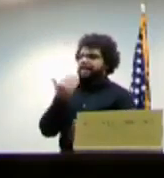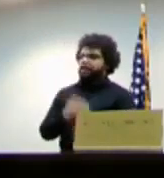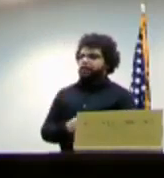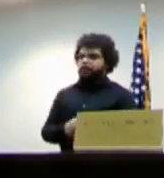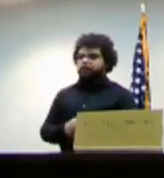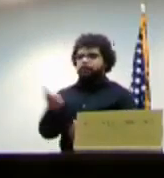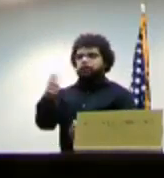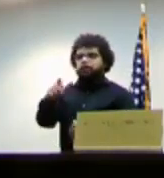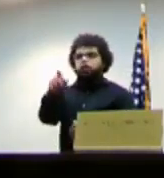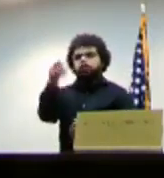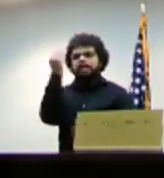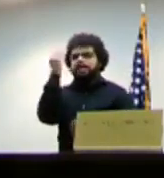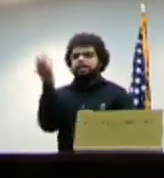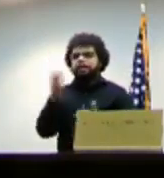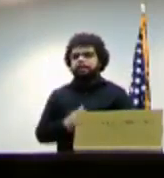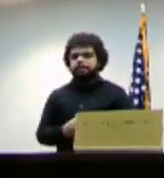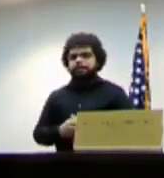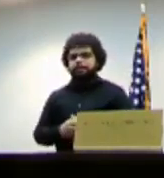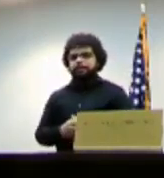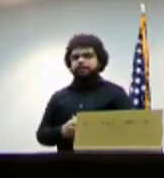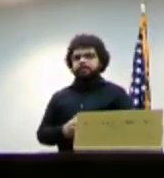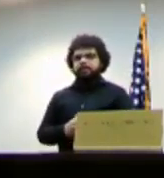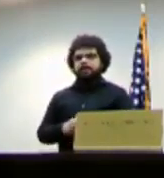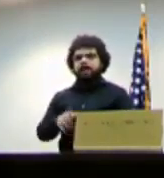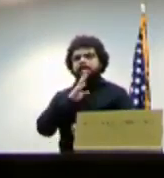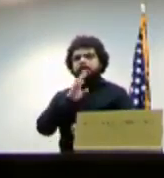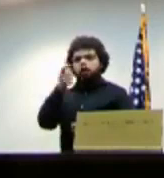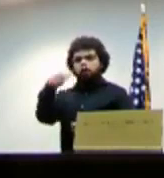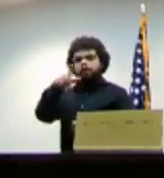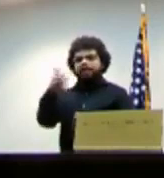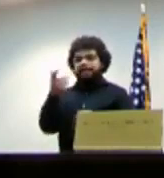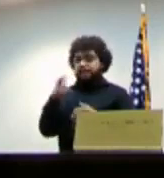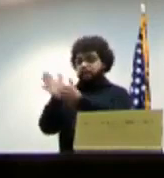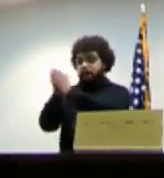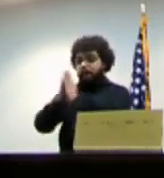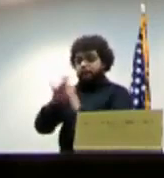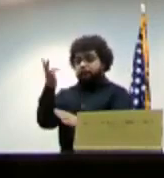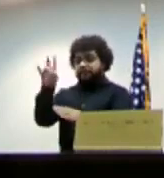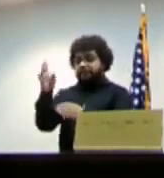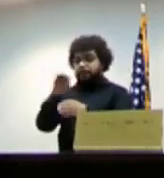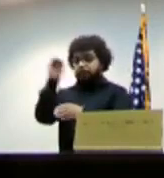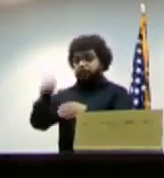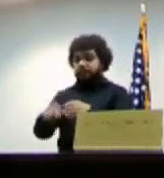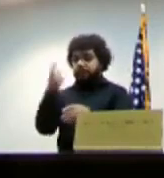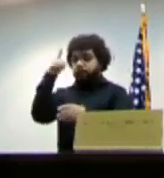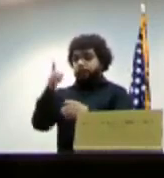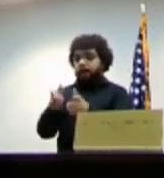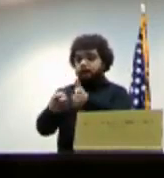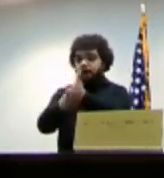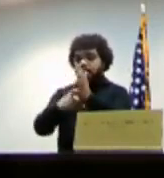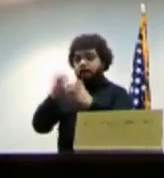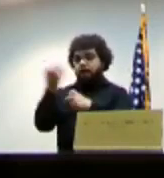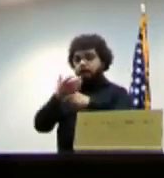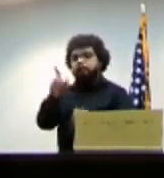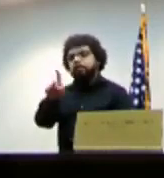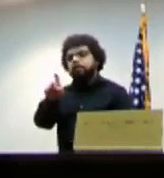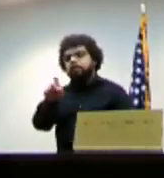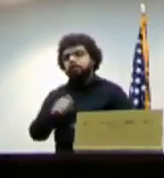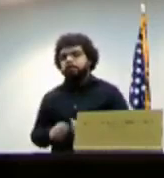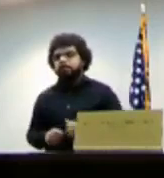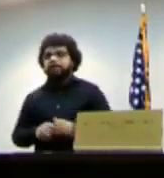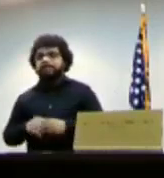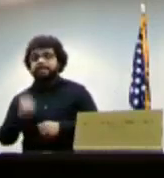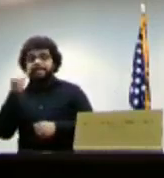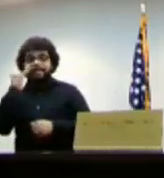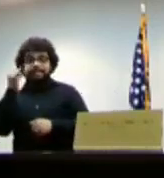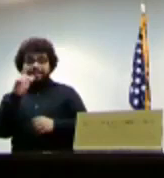qué sabe de eso? Si me permite, hablaron con usted que iban a pedir un aumento de 17% en energía eléctrica. Si me permite reaccionar a lo que